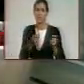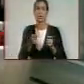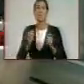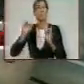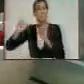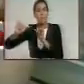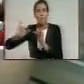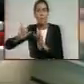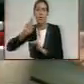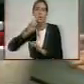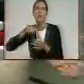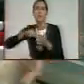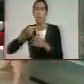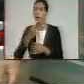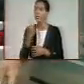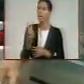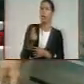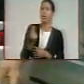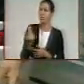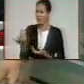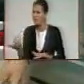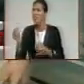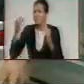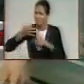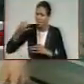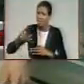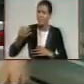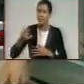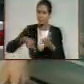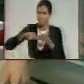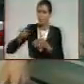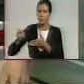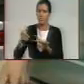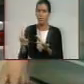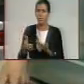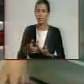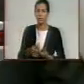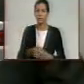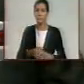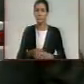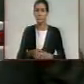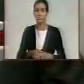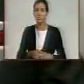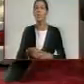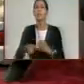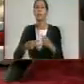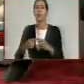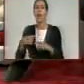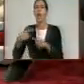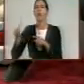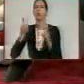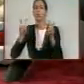firmó el candidato y ahora lo niega. Correcto. Lo niega. Después sacaron uno de cuatro ojos.